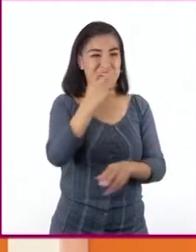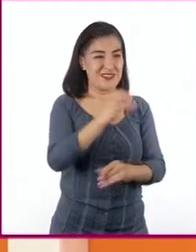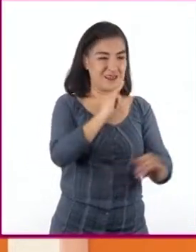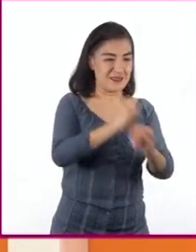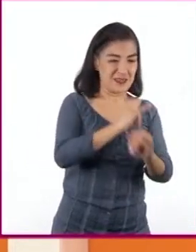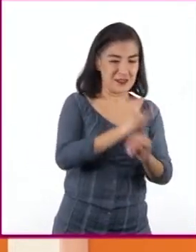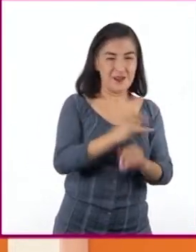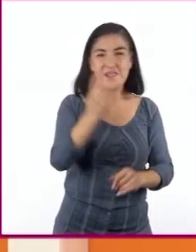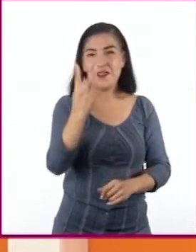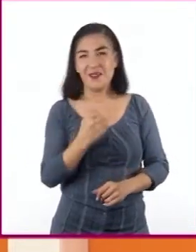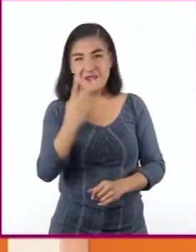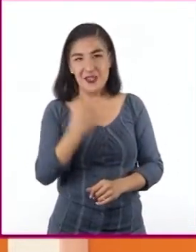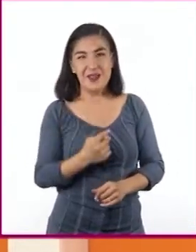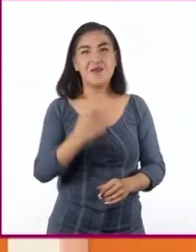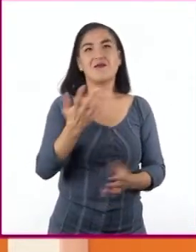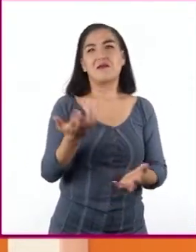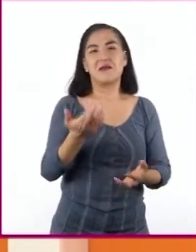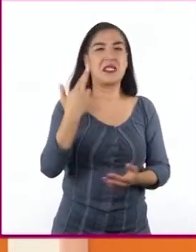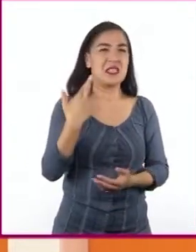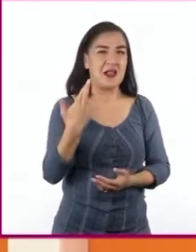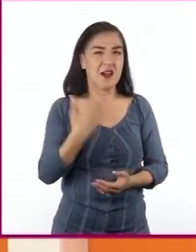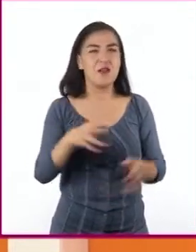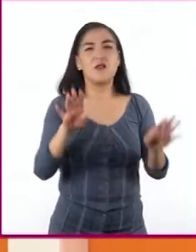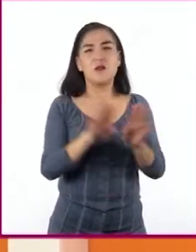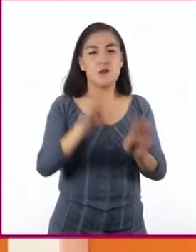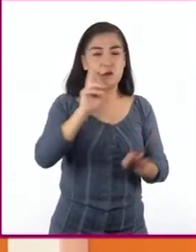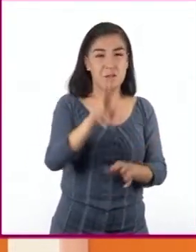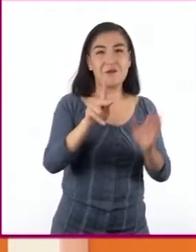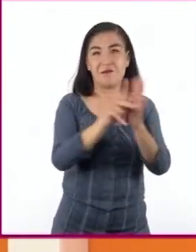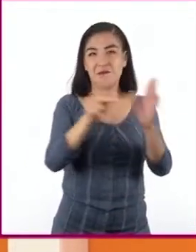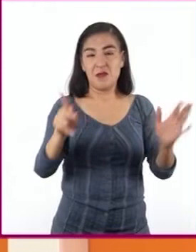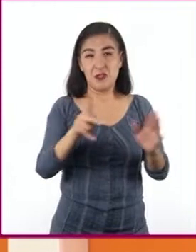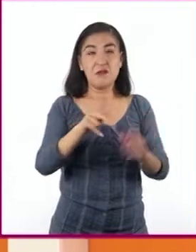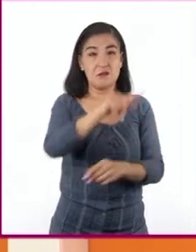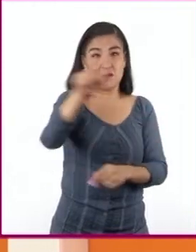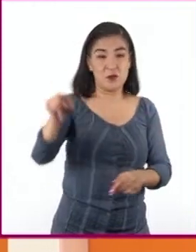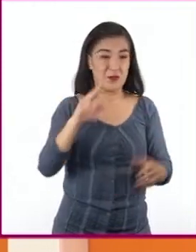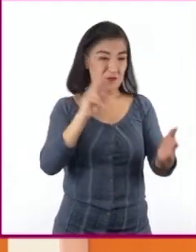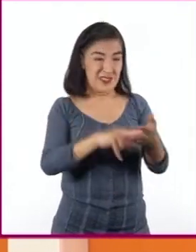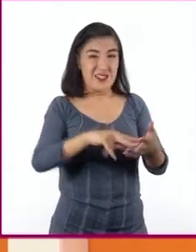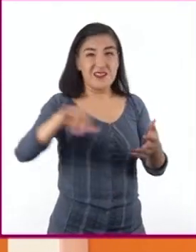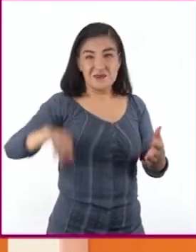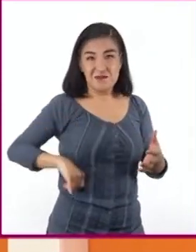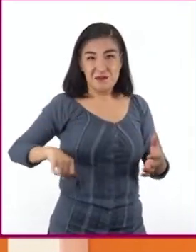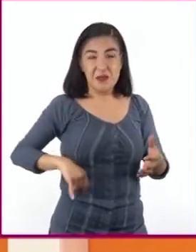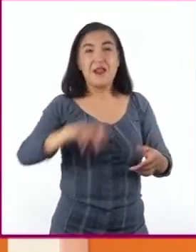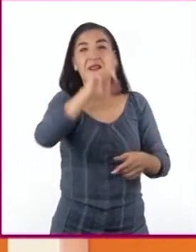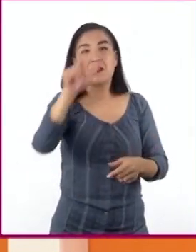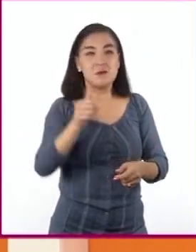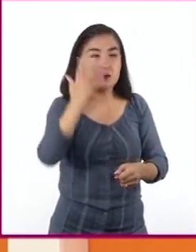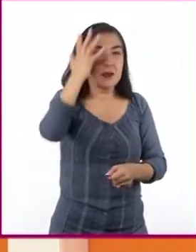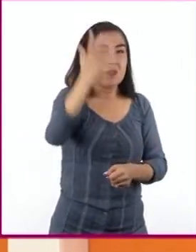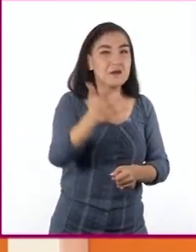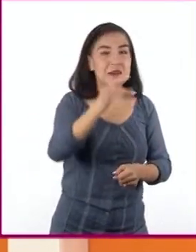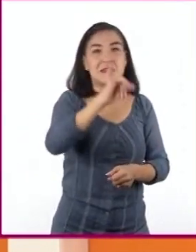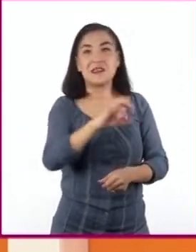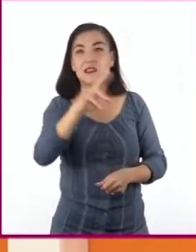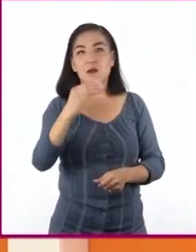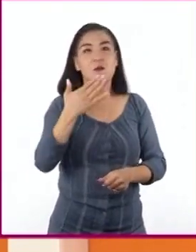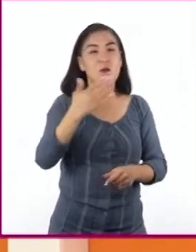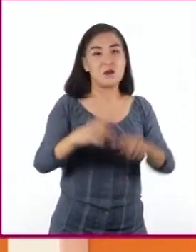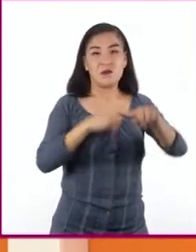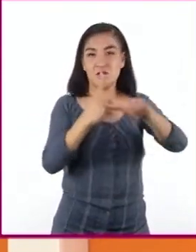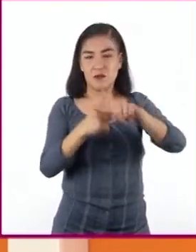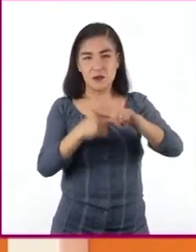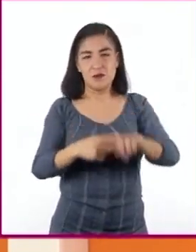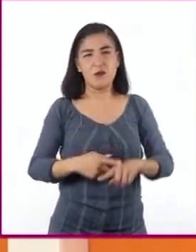de comunicación influyen en ustedes? ¿Por qué deben asumir una postura crítica?